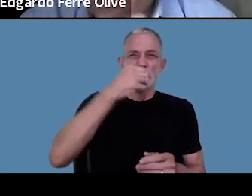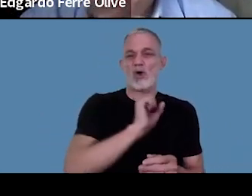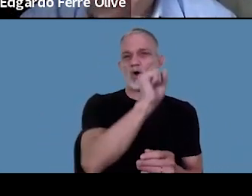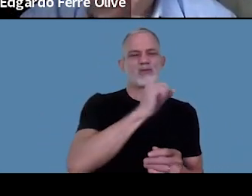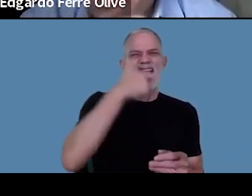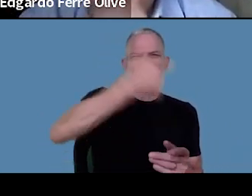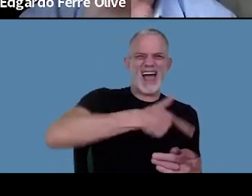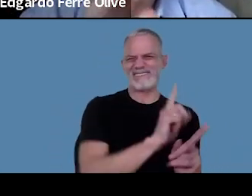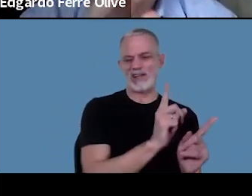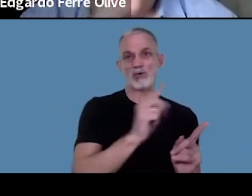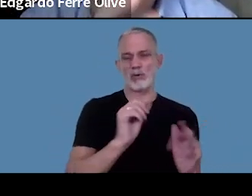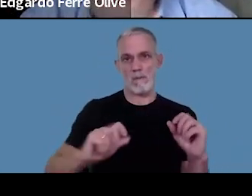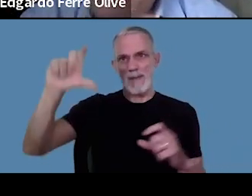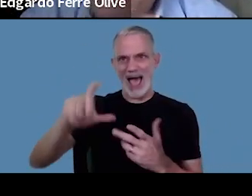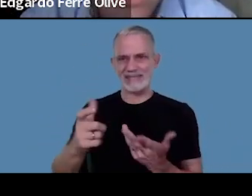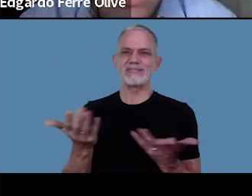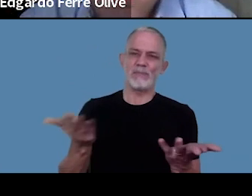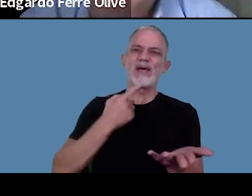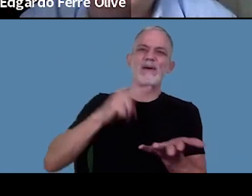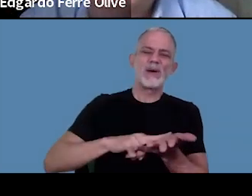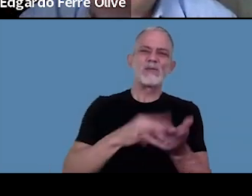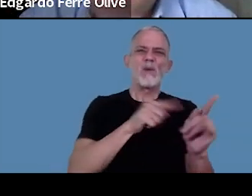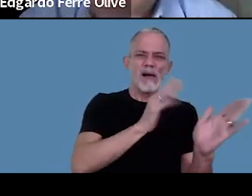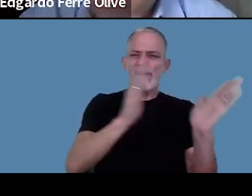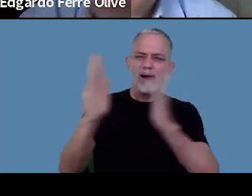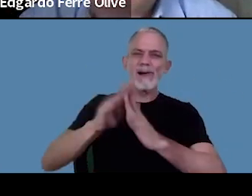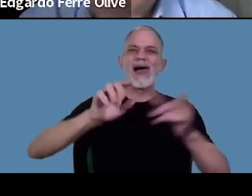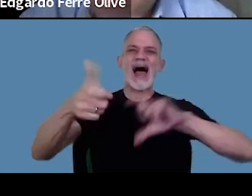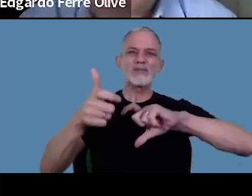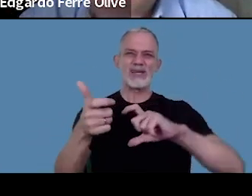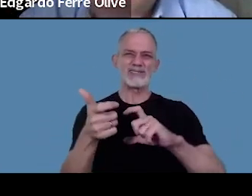el combustible. Porque durante muchos periodos no se aplicó